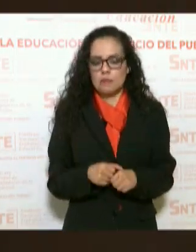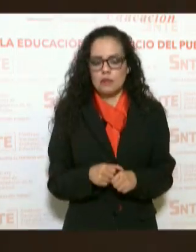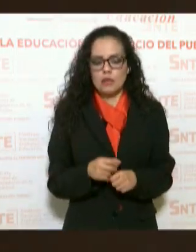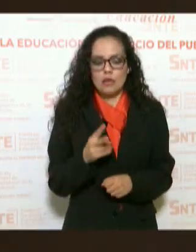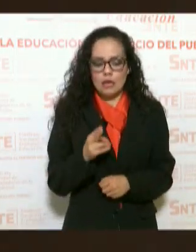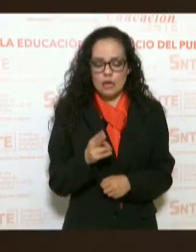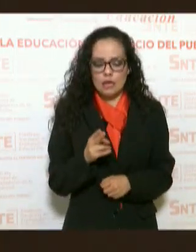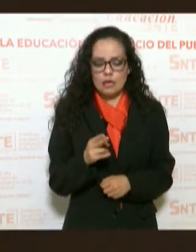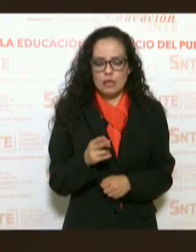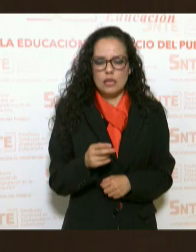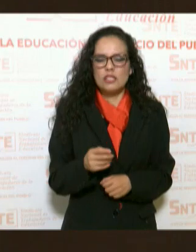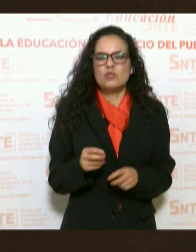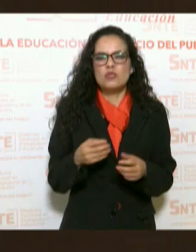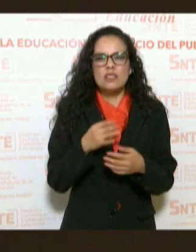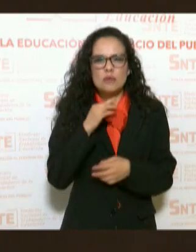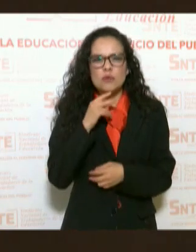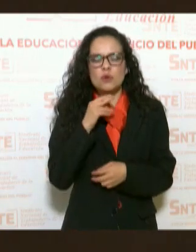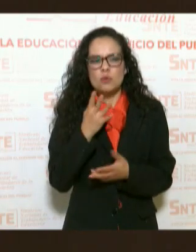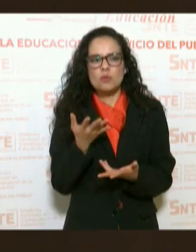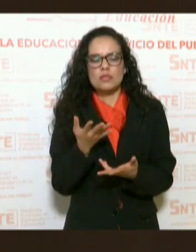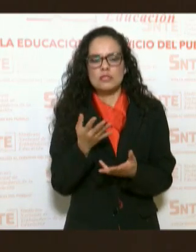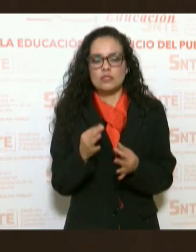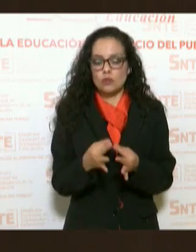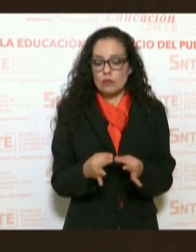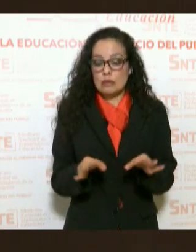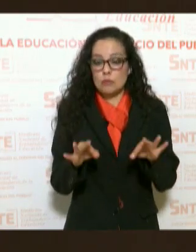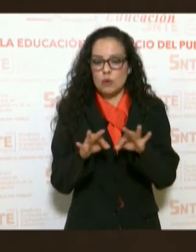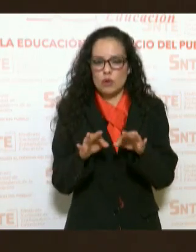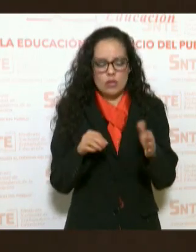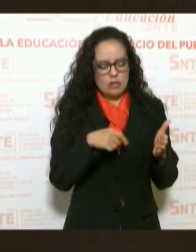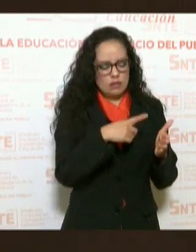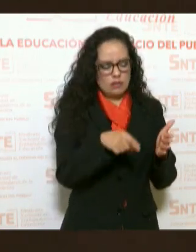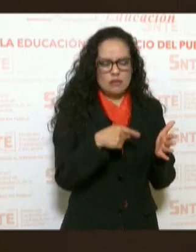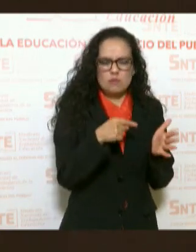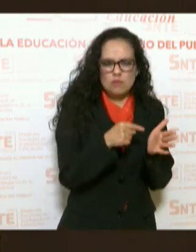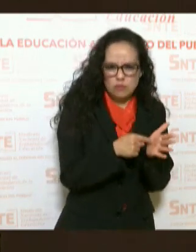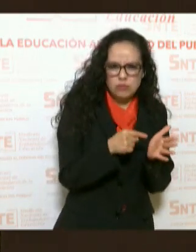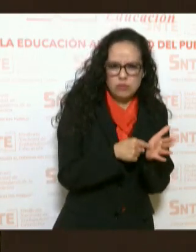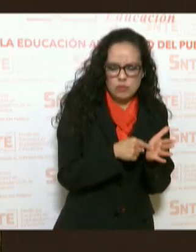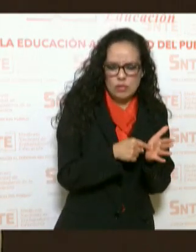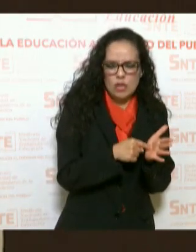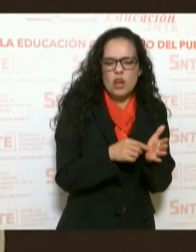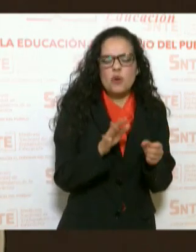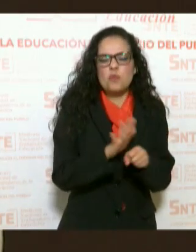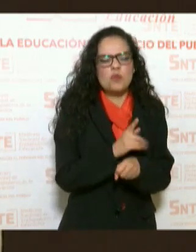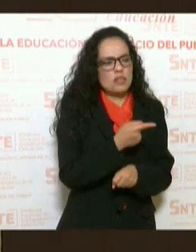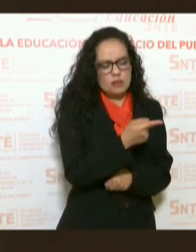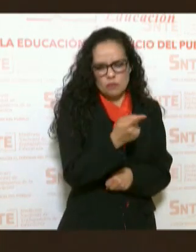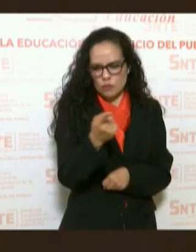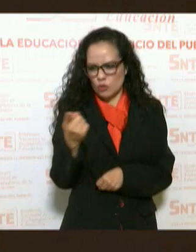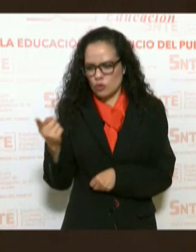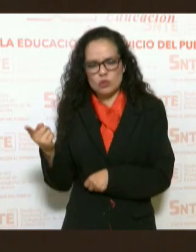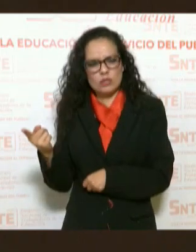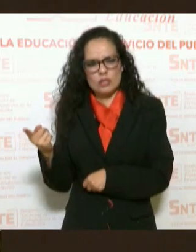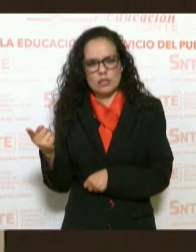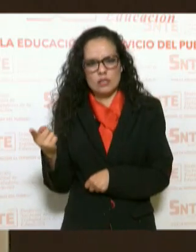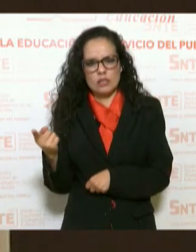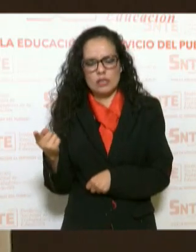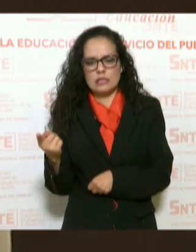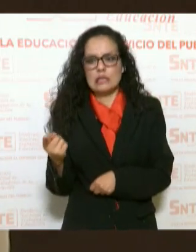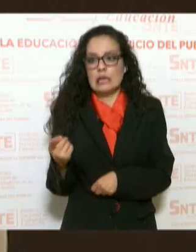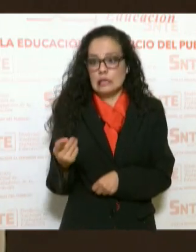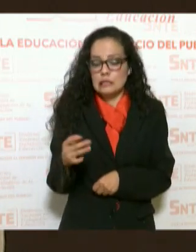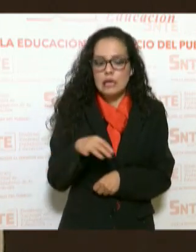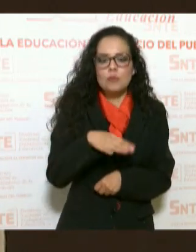FER, porque muchos de ustedes ya están tomando acción para no permitir las